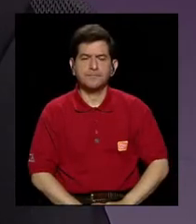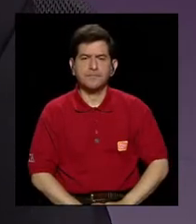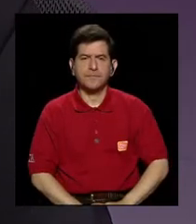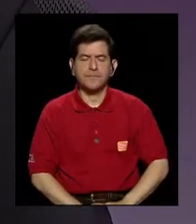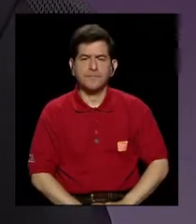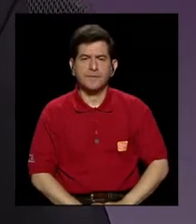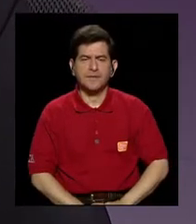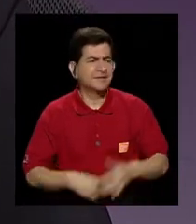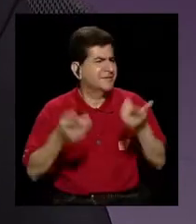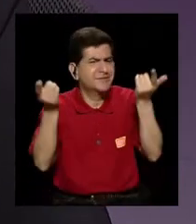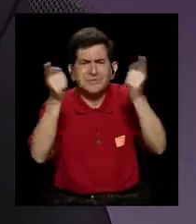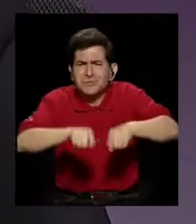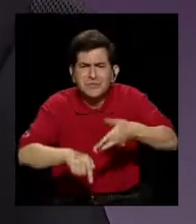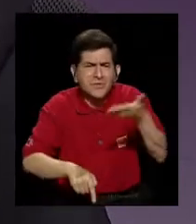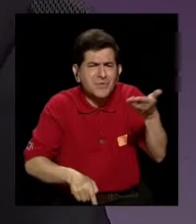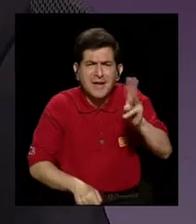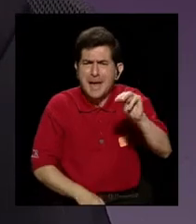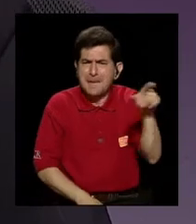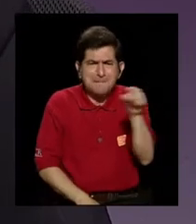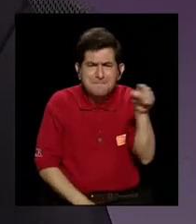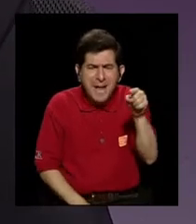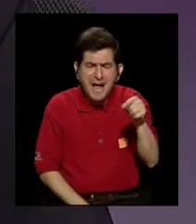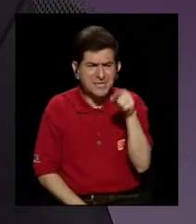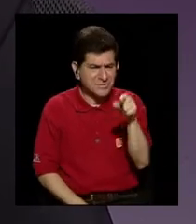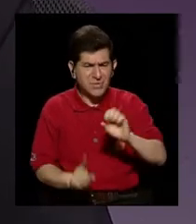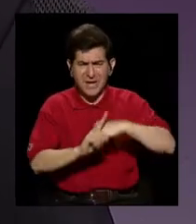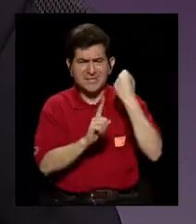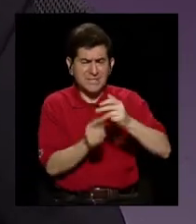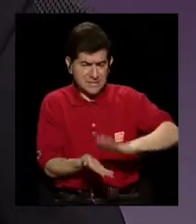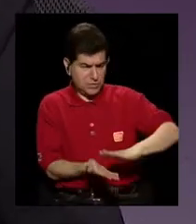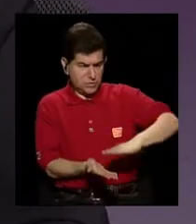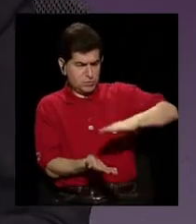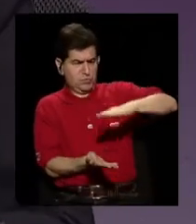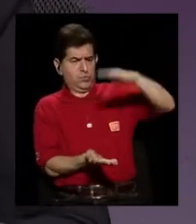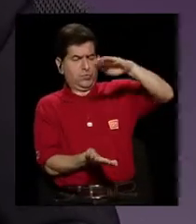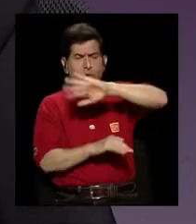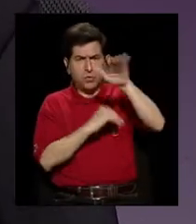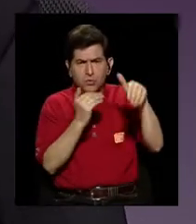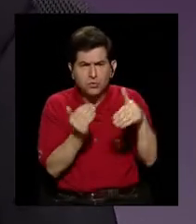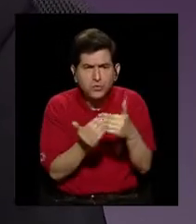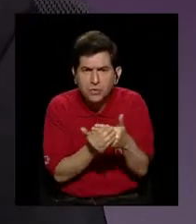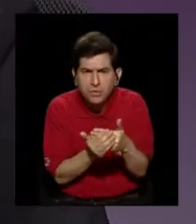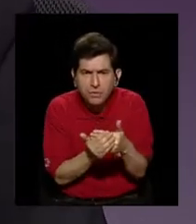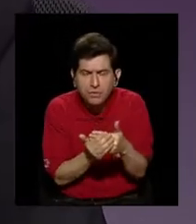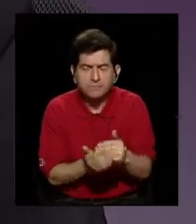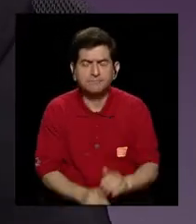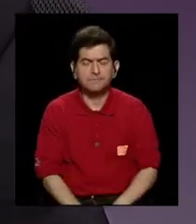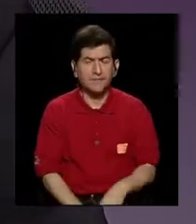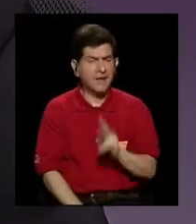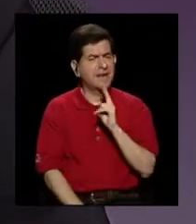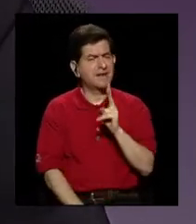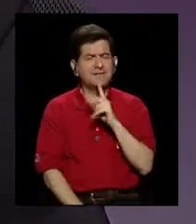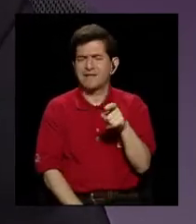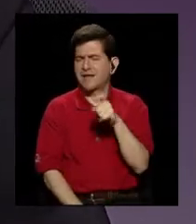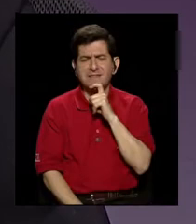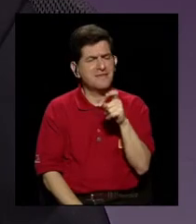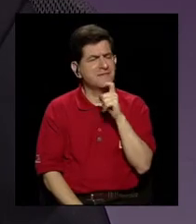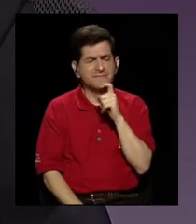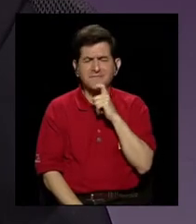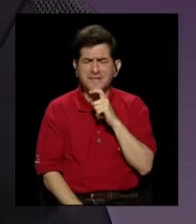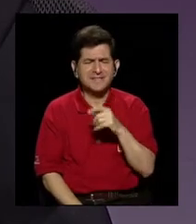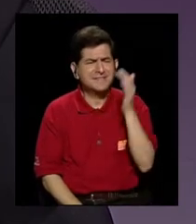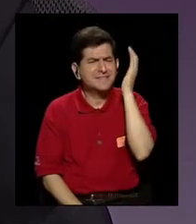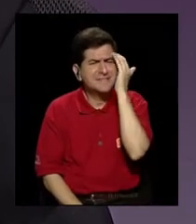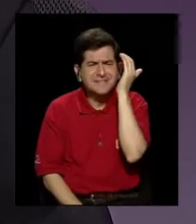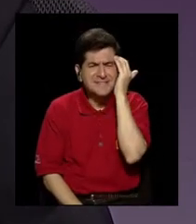¿Qué fue lo que pasó en marzo que hizo que esto disparara y que todo lo pusiera? En realidad, es muy difícil especular